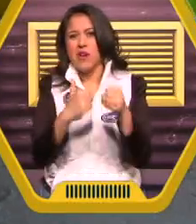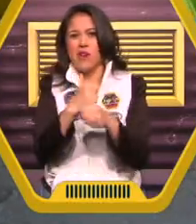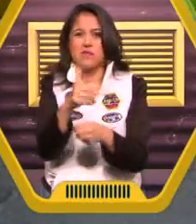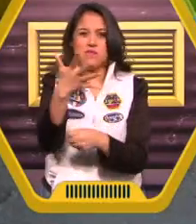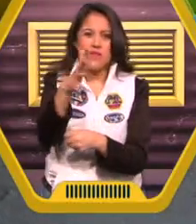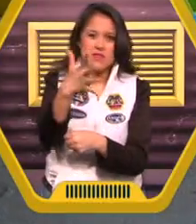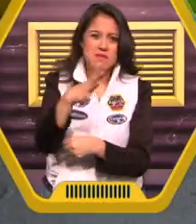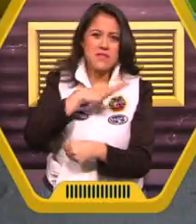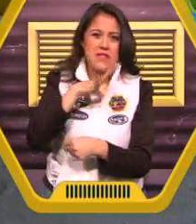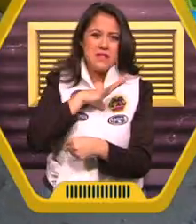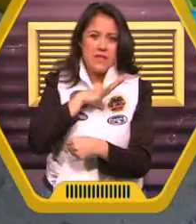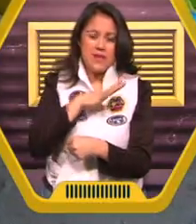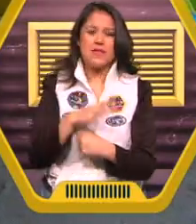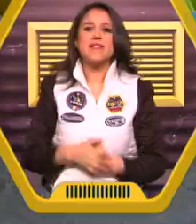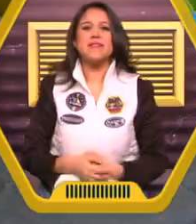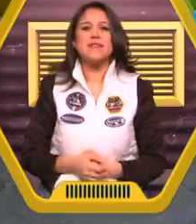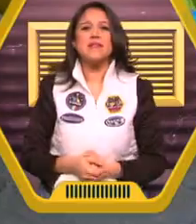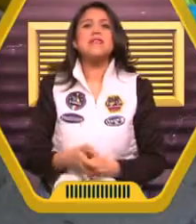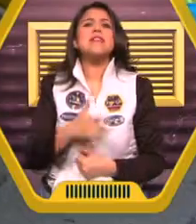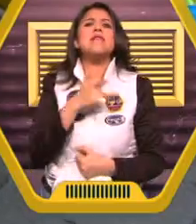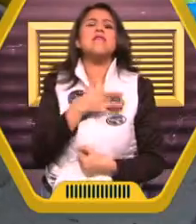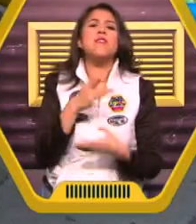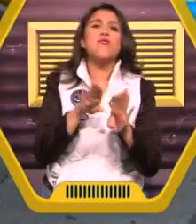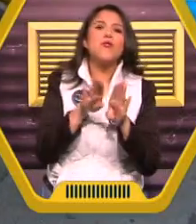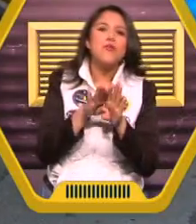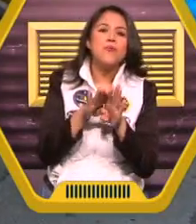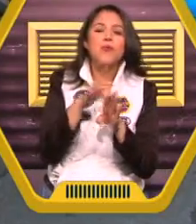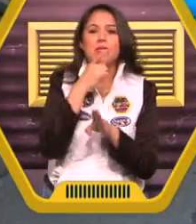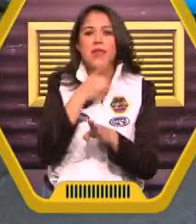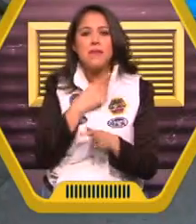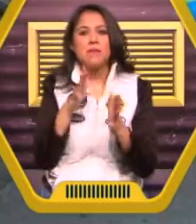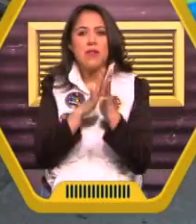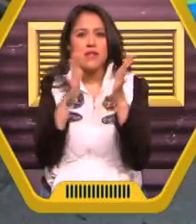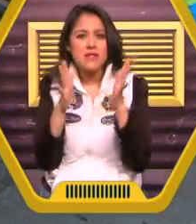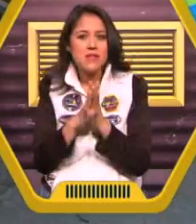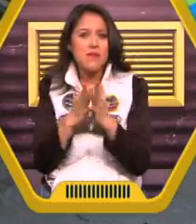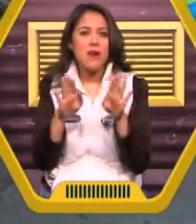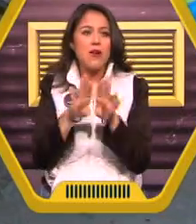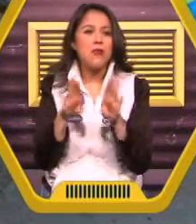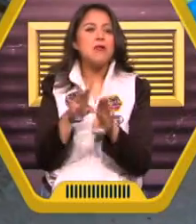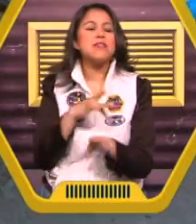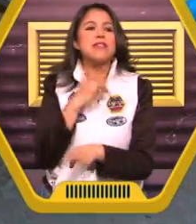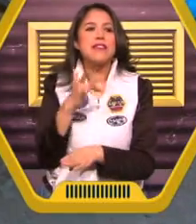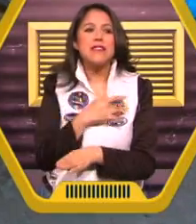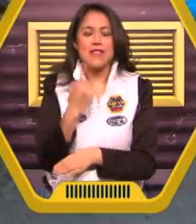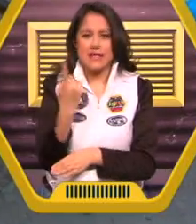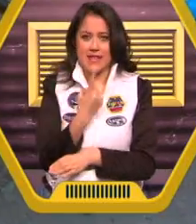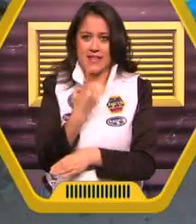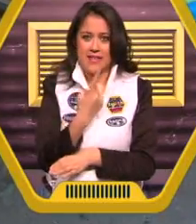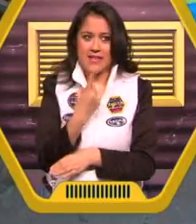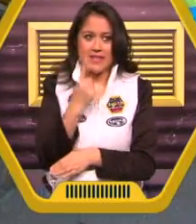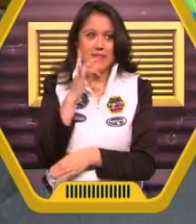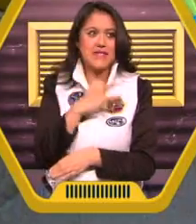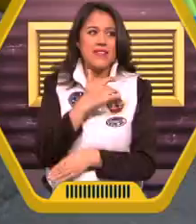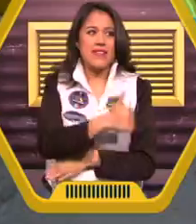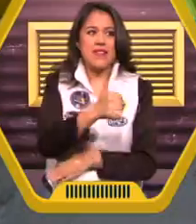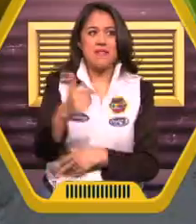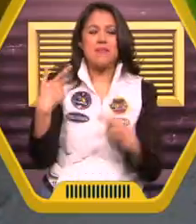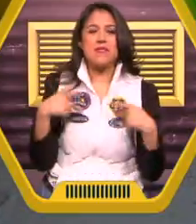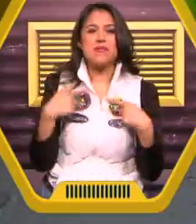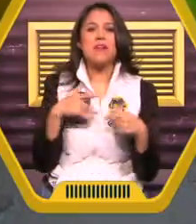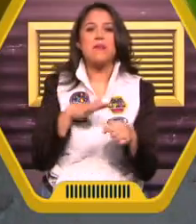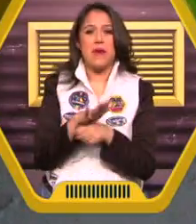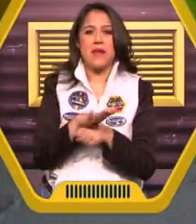venimos aquí al contenedor. ¿Y cómo se han sentido, digo, bueno, pues participar en esta campaña tan grande? ¿Cómo los hace sentir a todos ustedes?